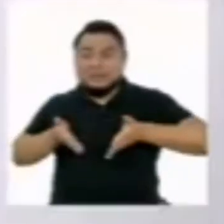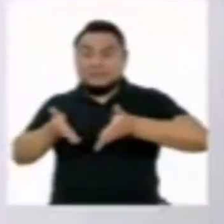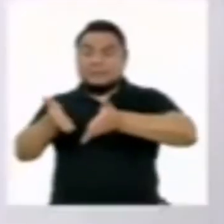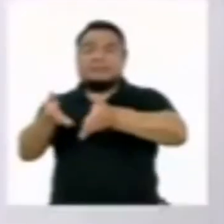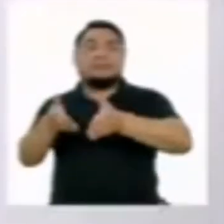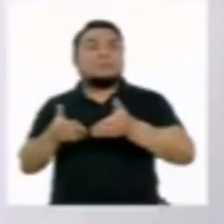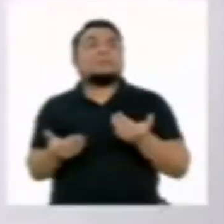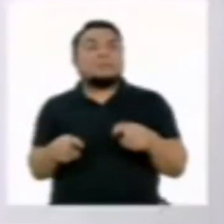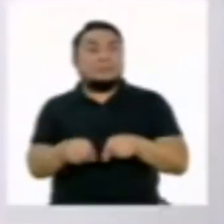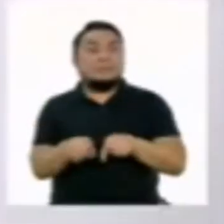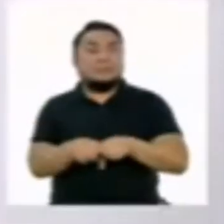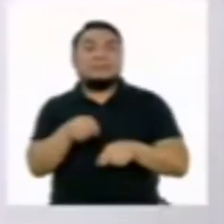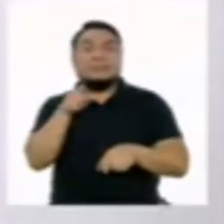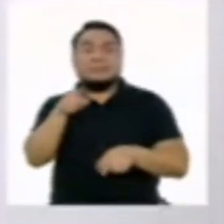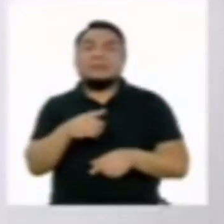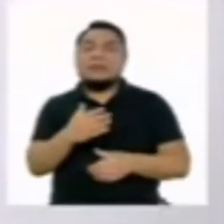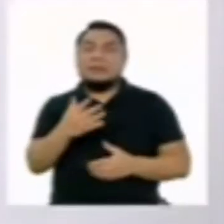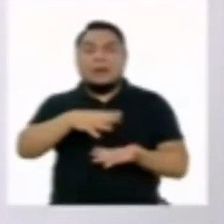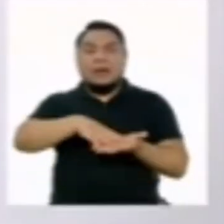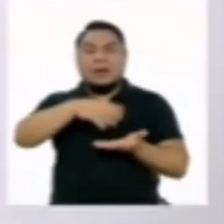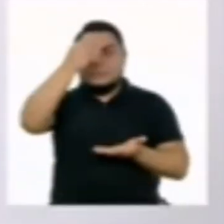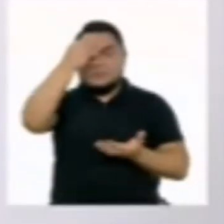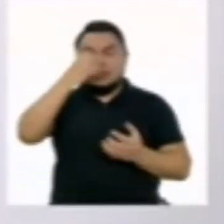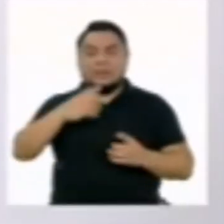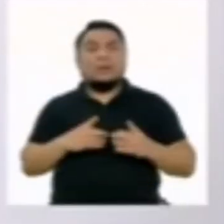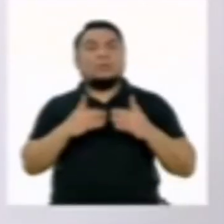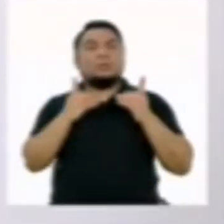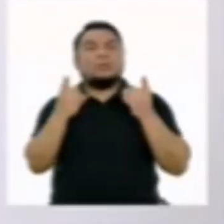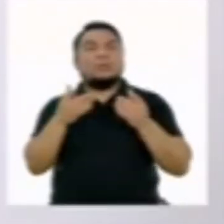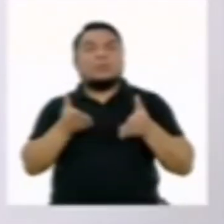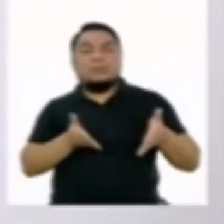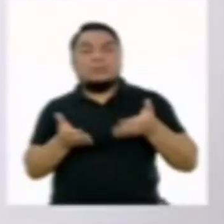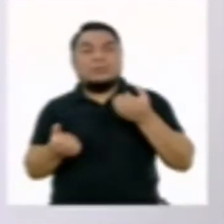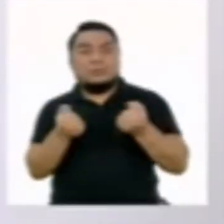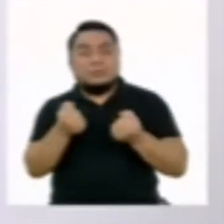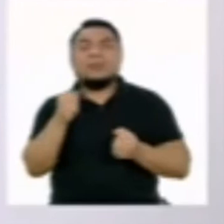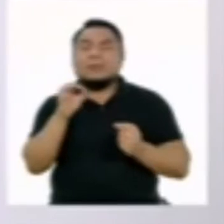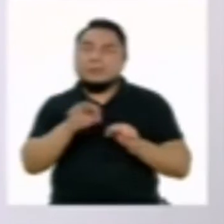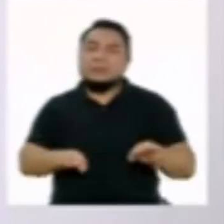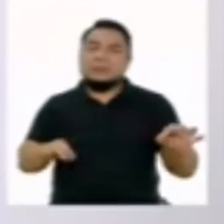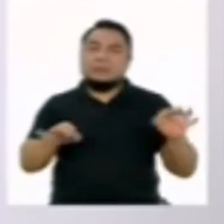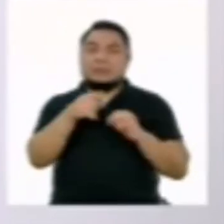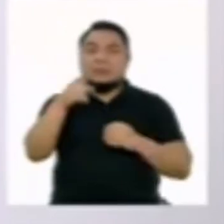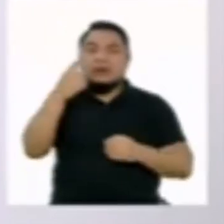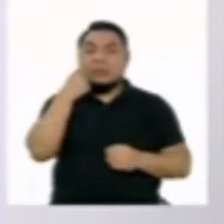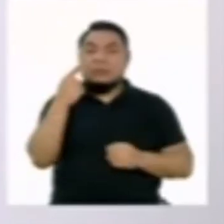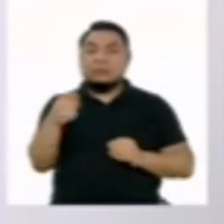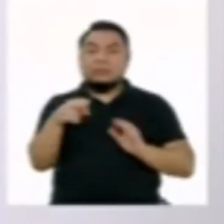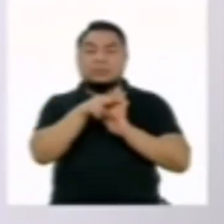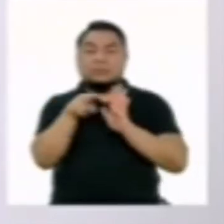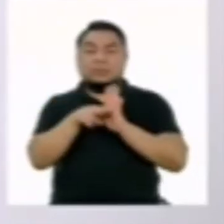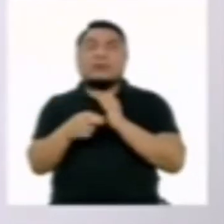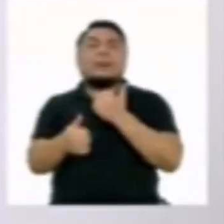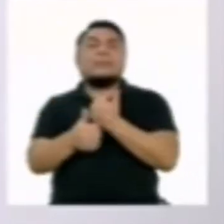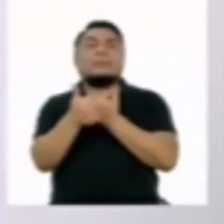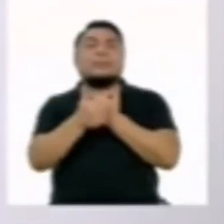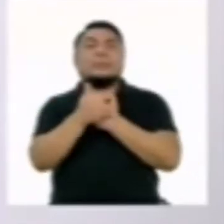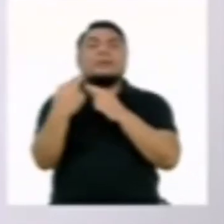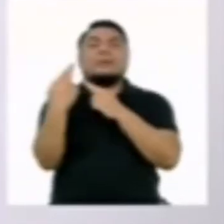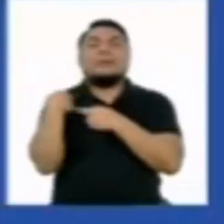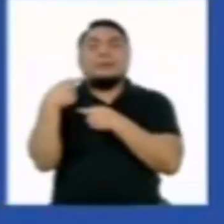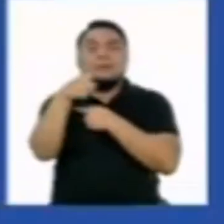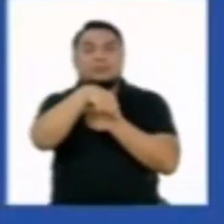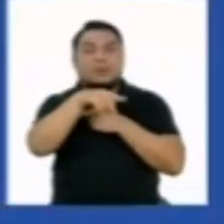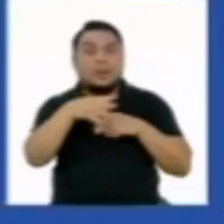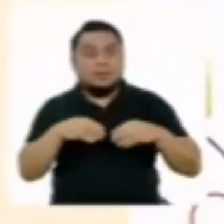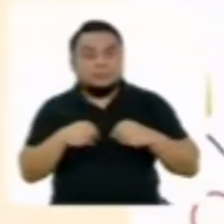también. La educación vial es fundamental para que eso ocurra. Debemos conocer las normas, los riesgos y las responsabilidades